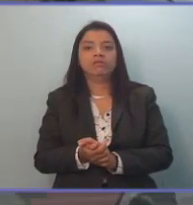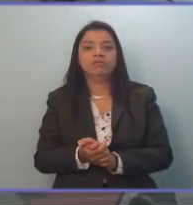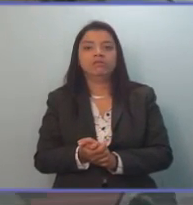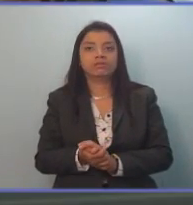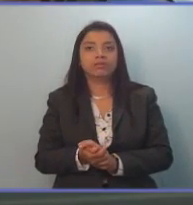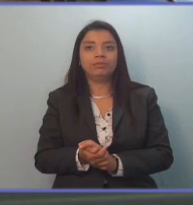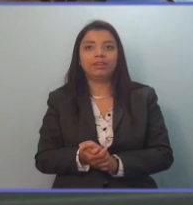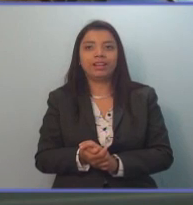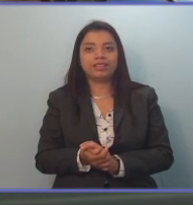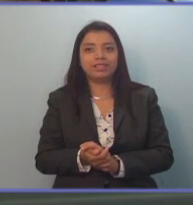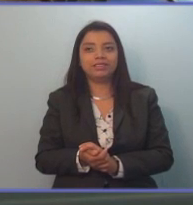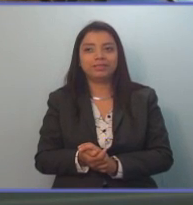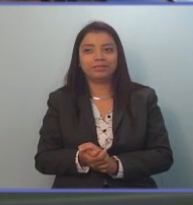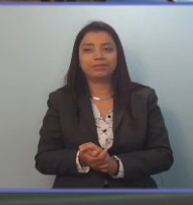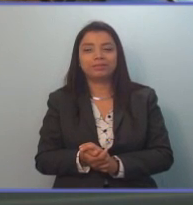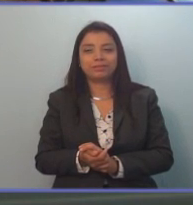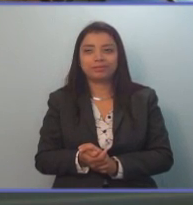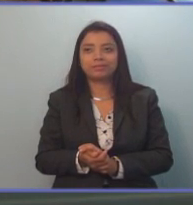construcción,